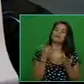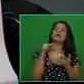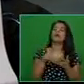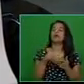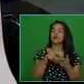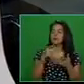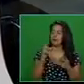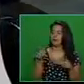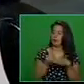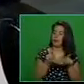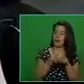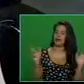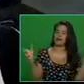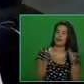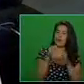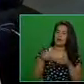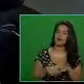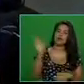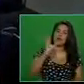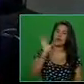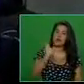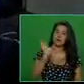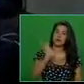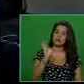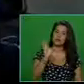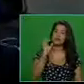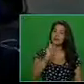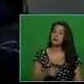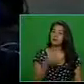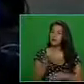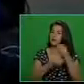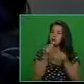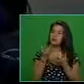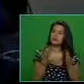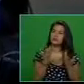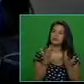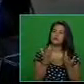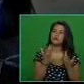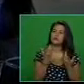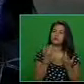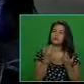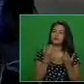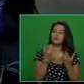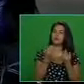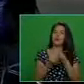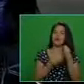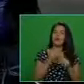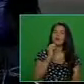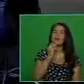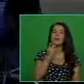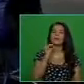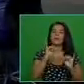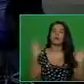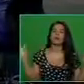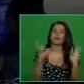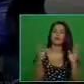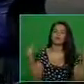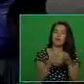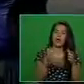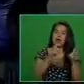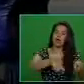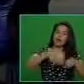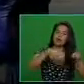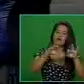vigésima reunión en nuestra ciudad capital, en el marco de lo que ha sido la especializada reunión de agricultura